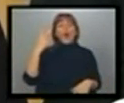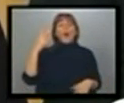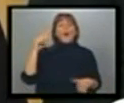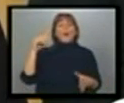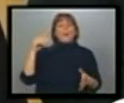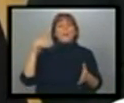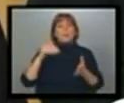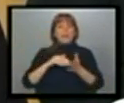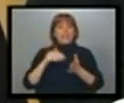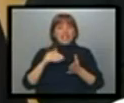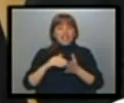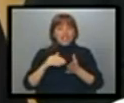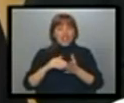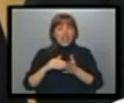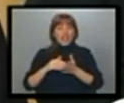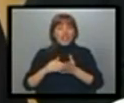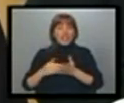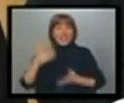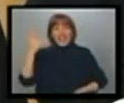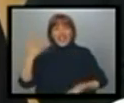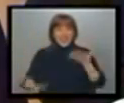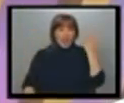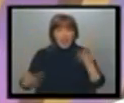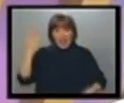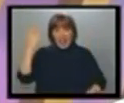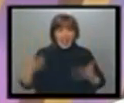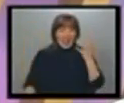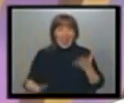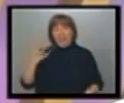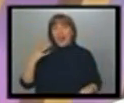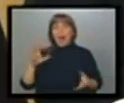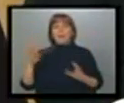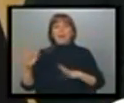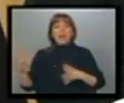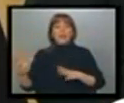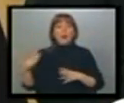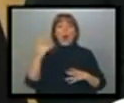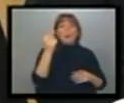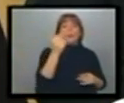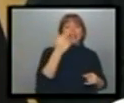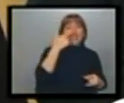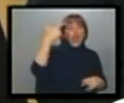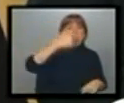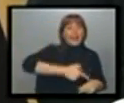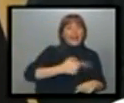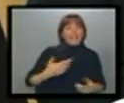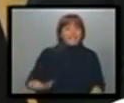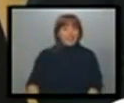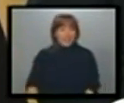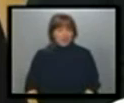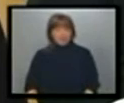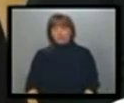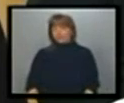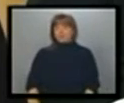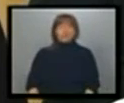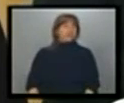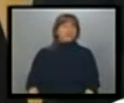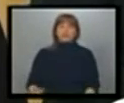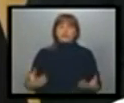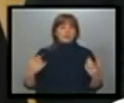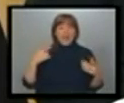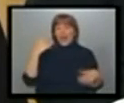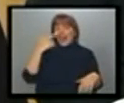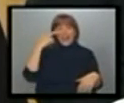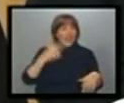toneladas de la producción de soja de esta campaña. Eso es lo que va a representar el incremento en el precio del gasoil. Hasta ahí llega, por eso